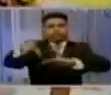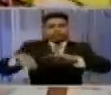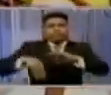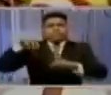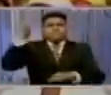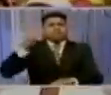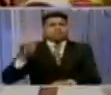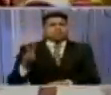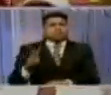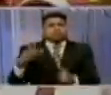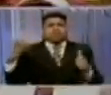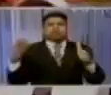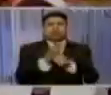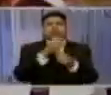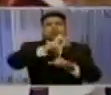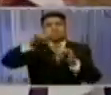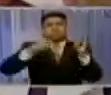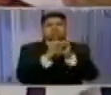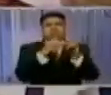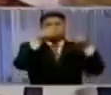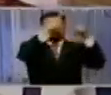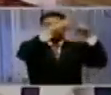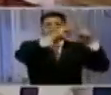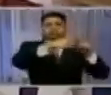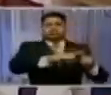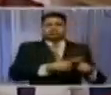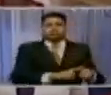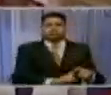Los logros cuantitativos y cualitativos.